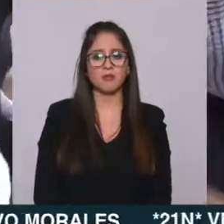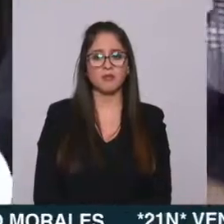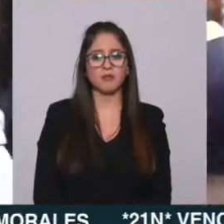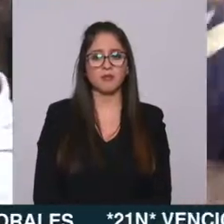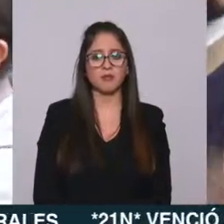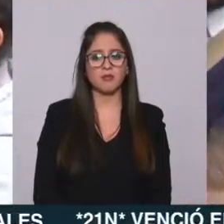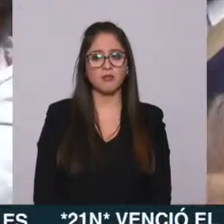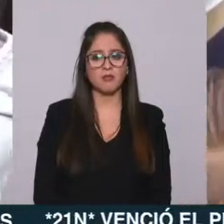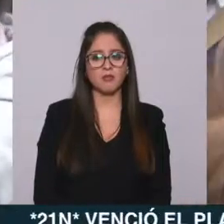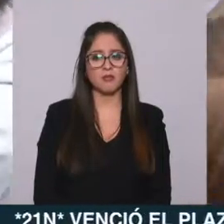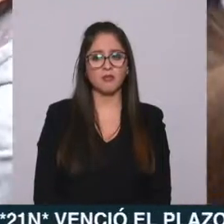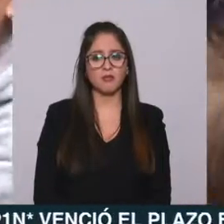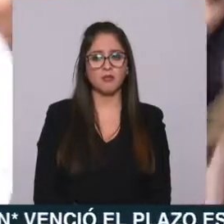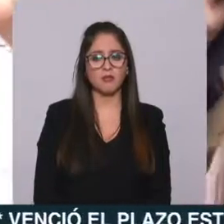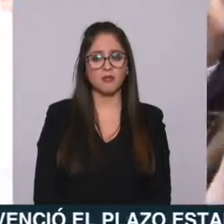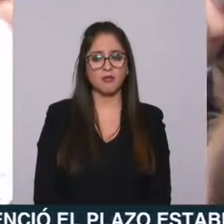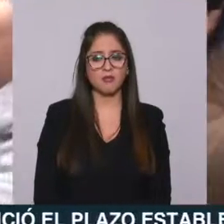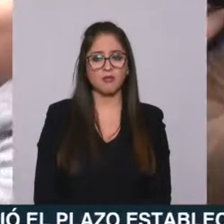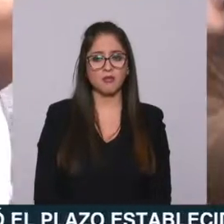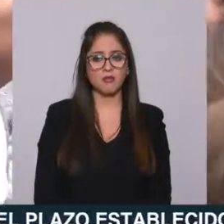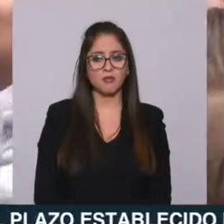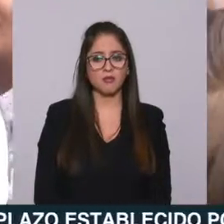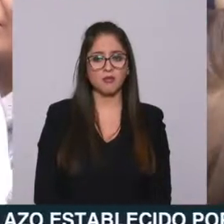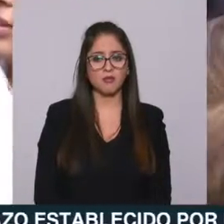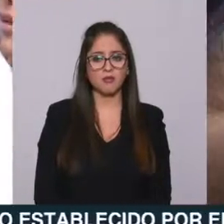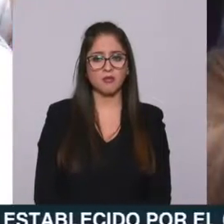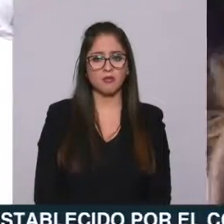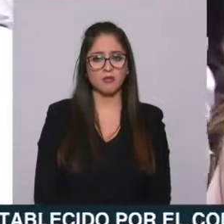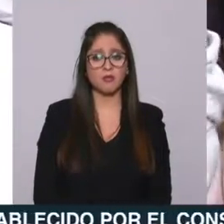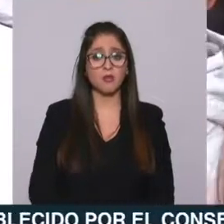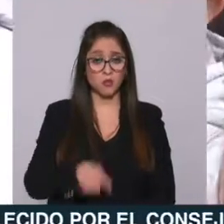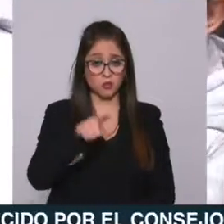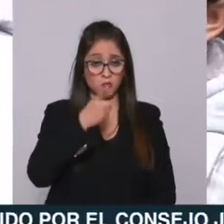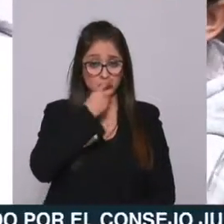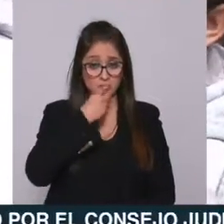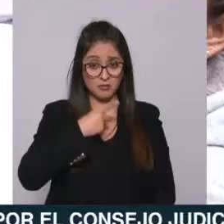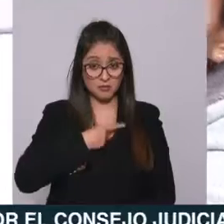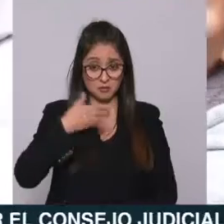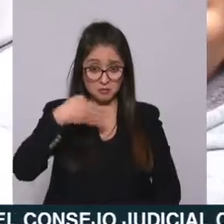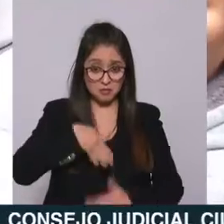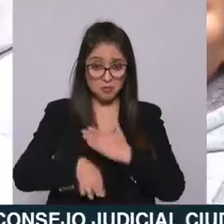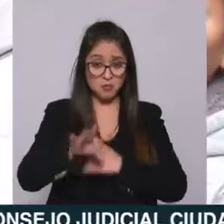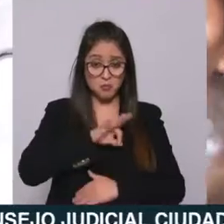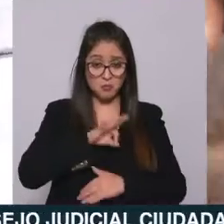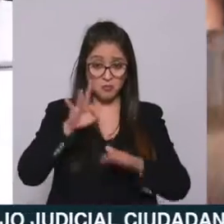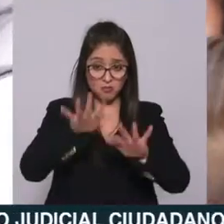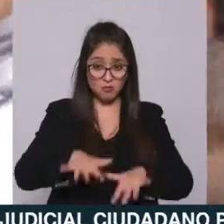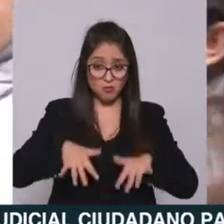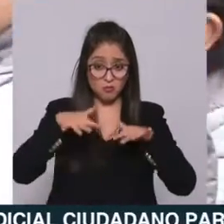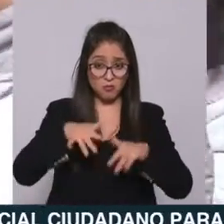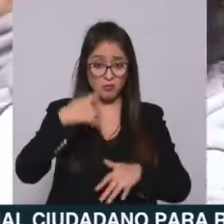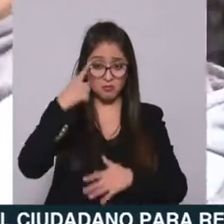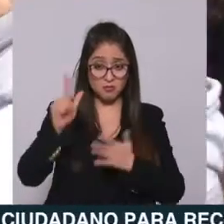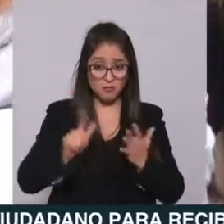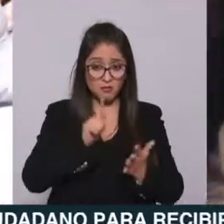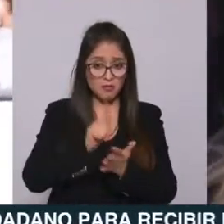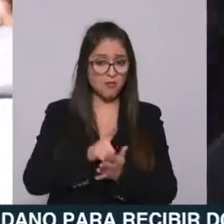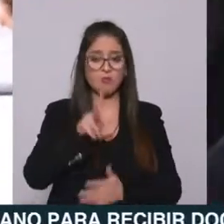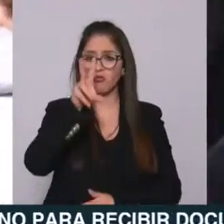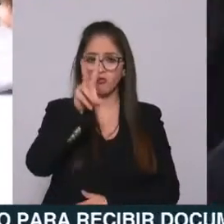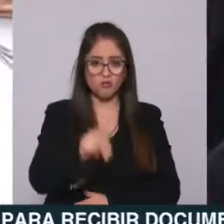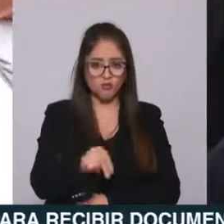vamos a exigirlo. No, la van a aprobar. Nos van a meter al pleno. Ustedes, ¿tú me garantizas que me metes al pleno? Para parar la ley. Te acompaño en